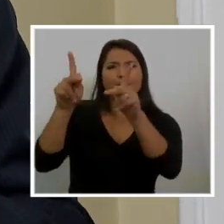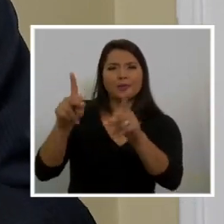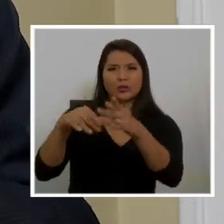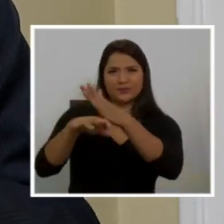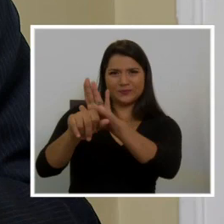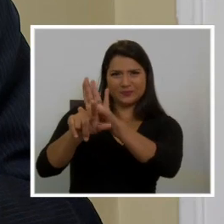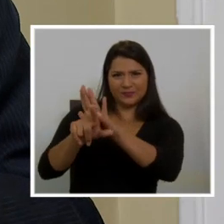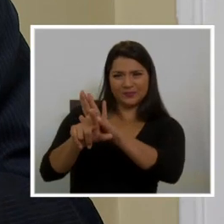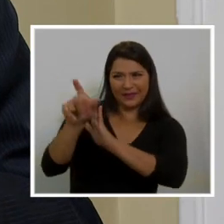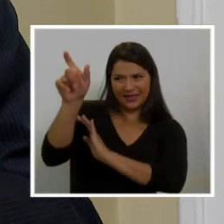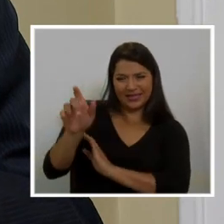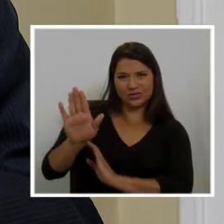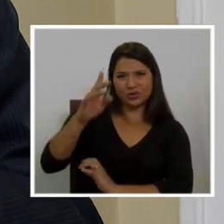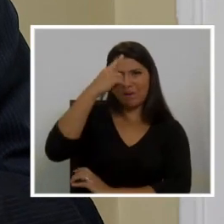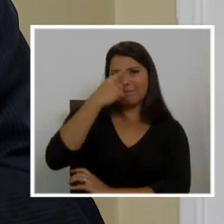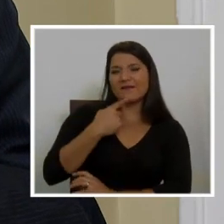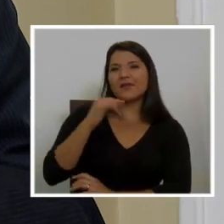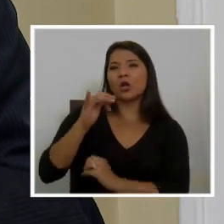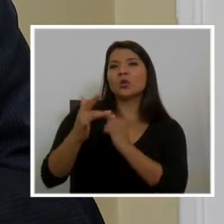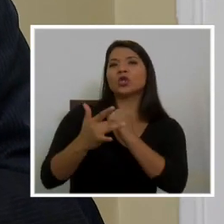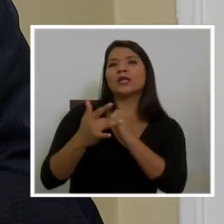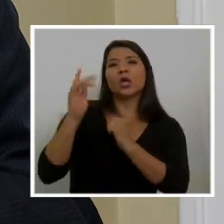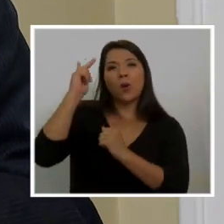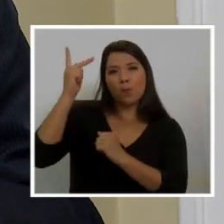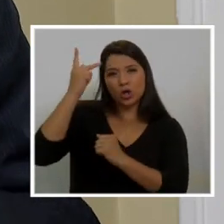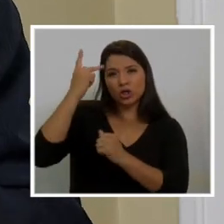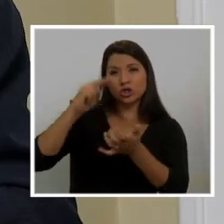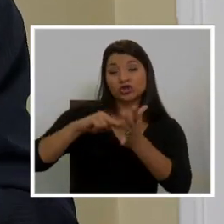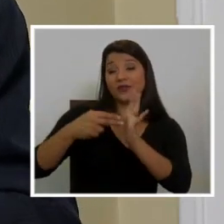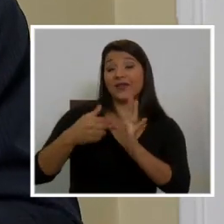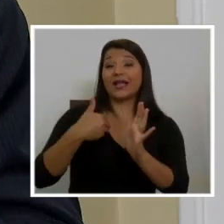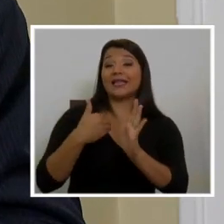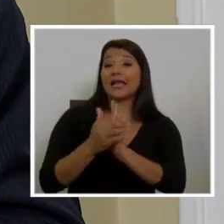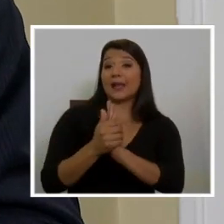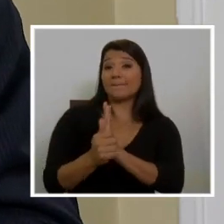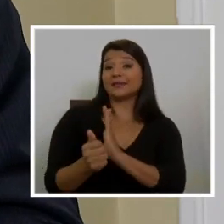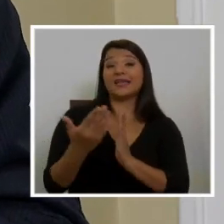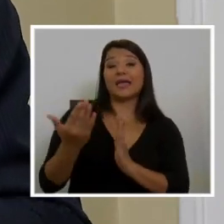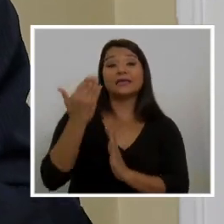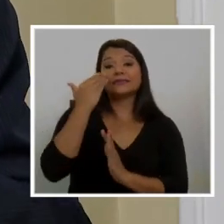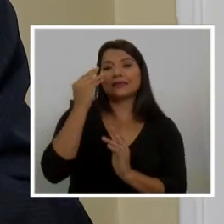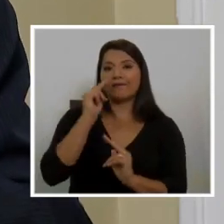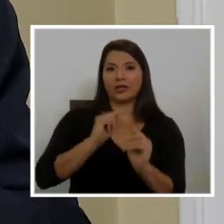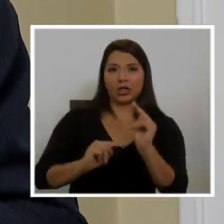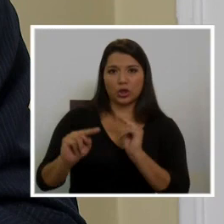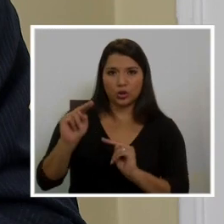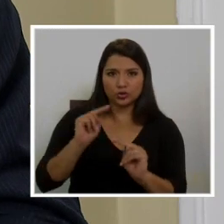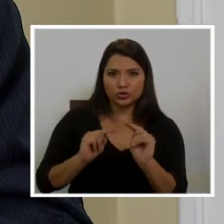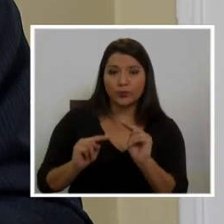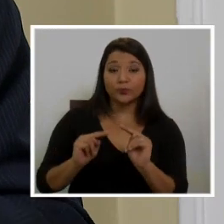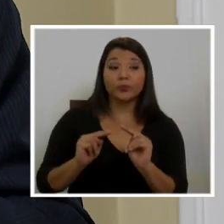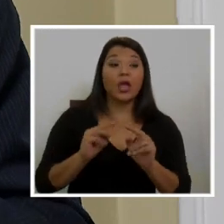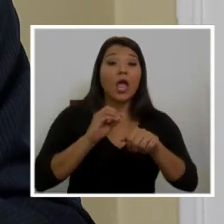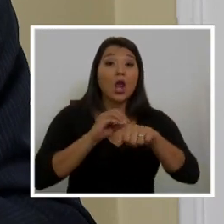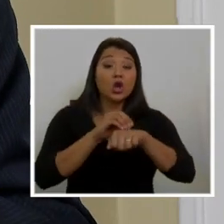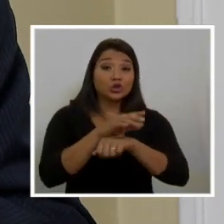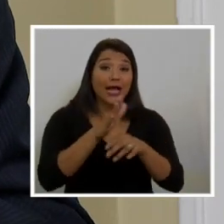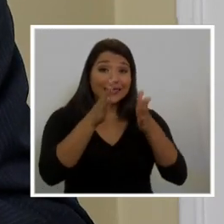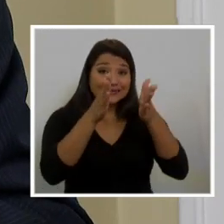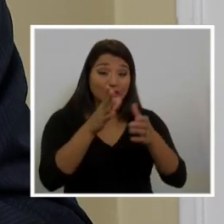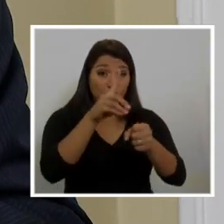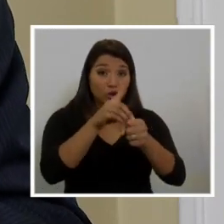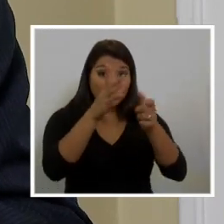técnico político tiene una capacidad importante, sabe negociar. Lo que son los buenos asesores de diputados, saben ir